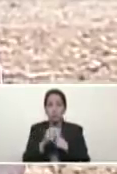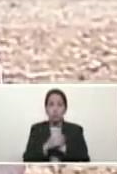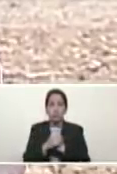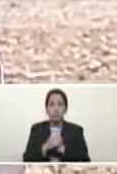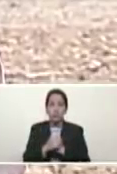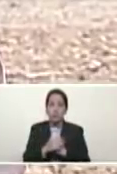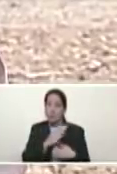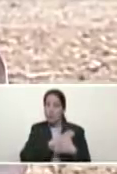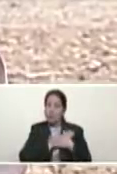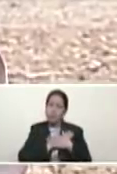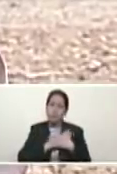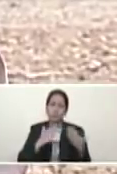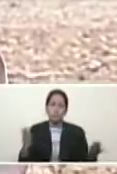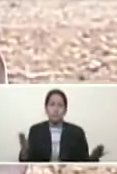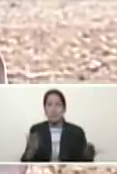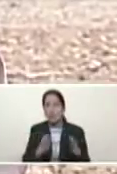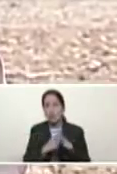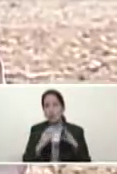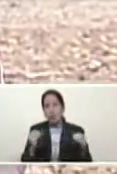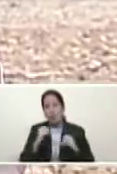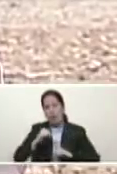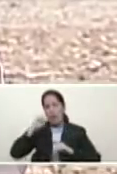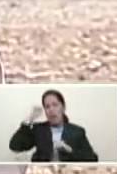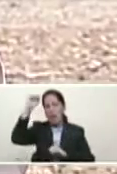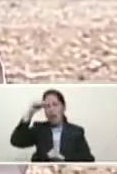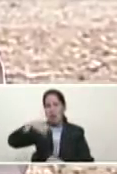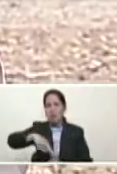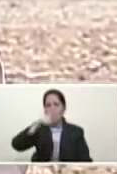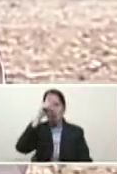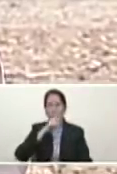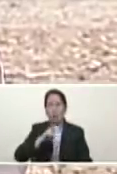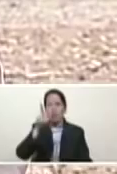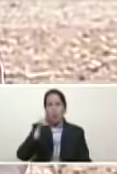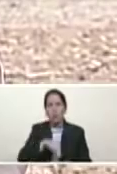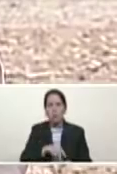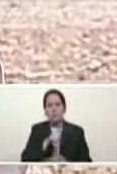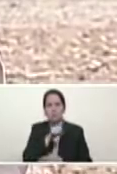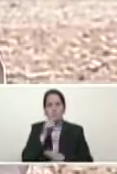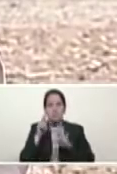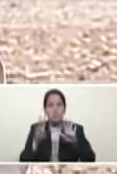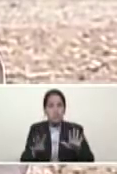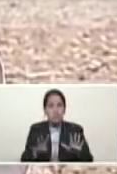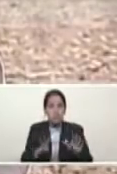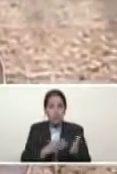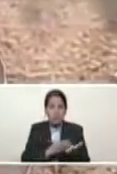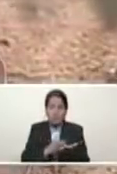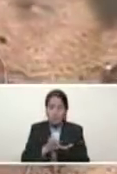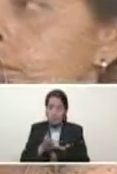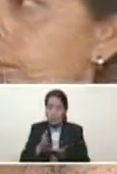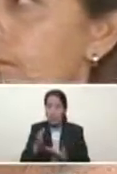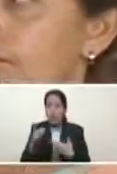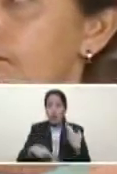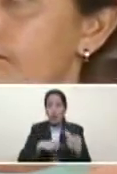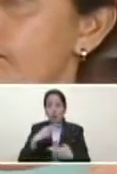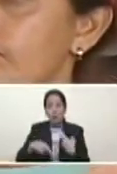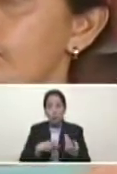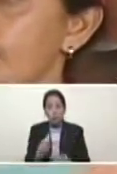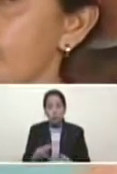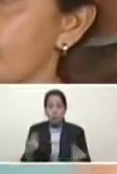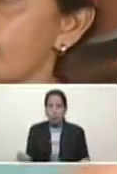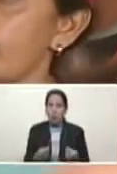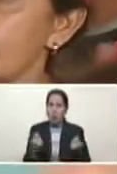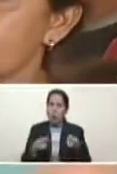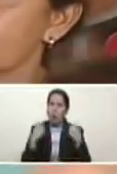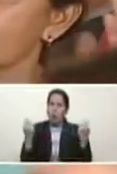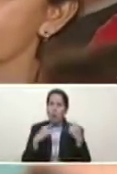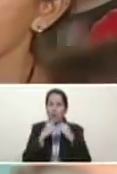para garantizar el triunfo en este año 2019 y abrirle los caminos de una revolución próspera, de un pueblo